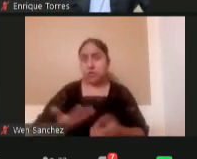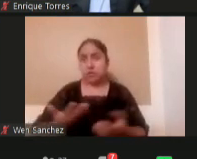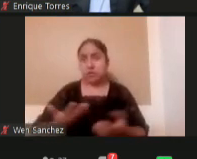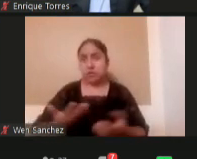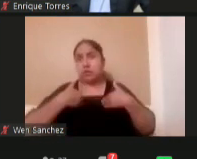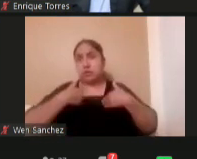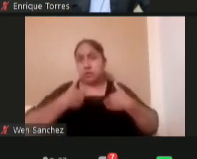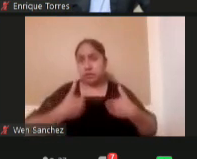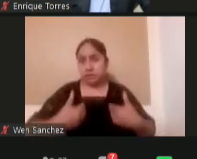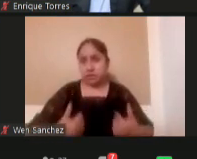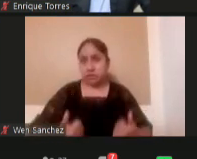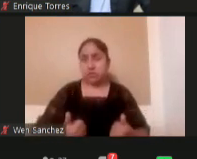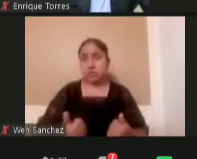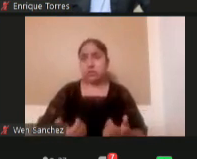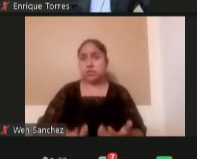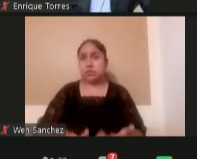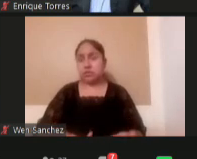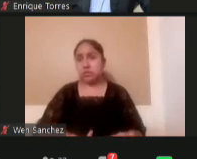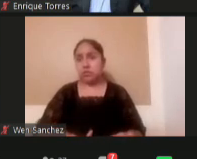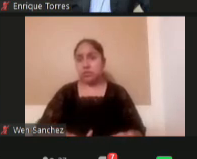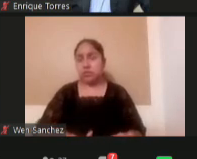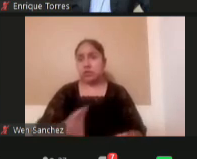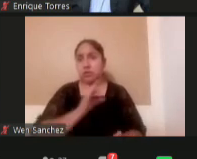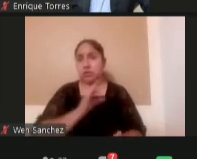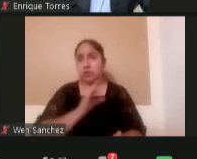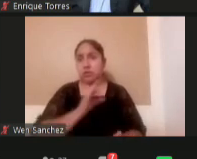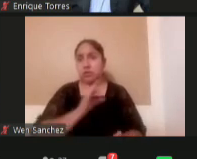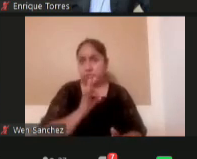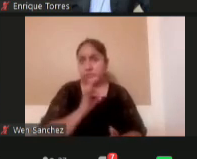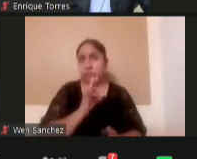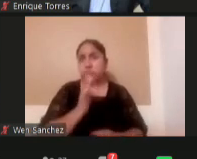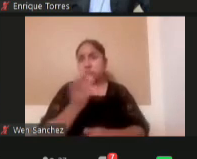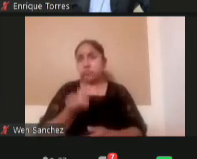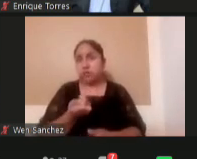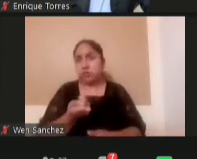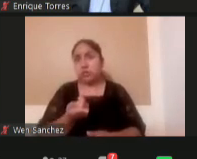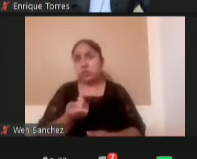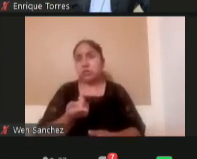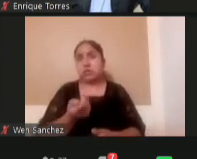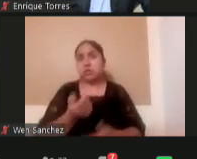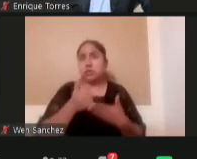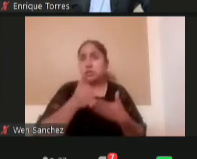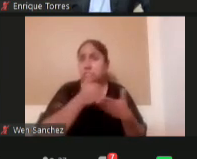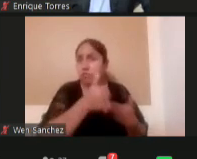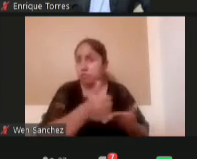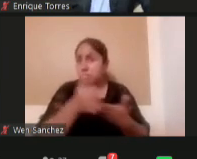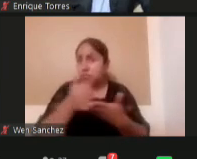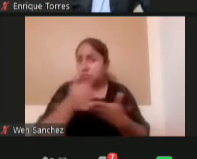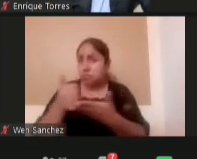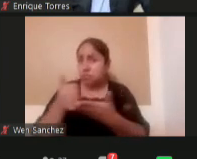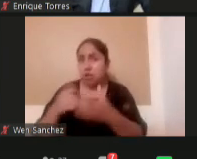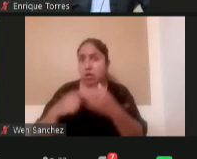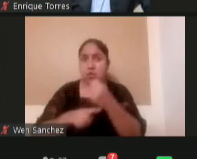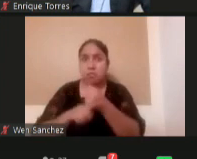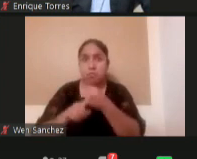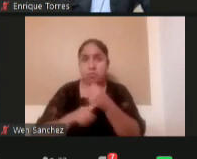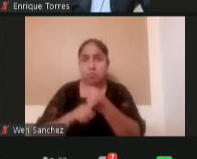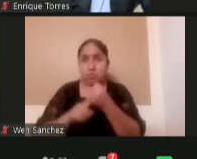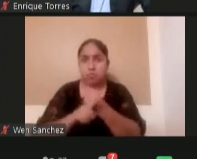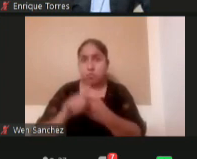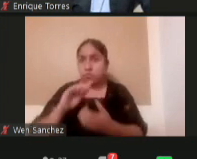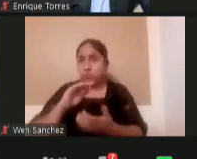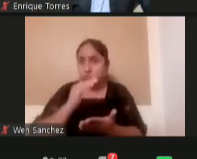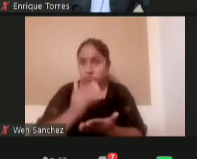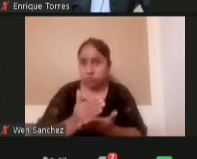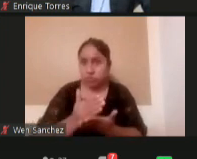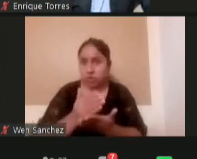al poder que tiene para poder resolver los problemas en su ámbito de competencia. Entonces, eso es lo que quería